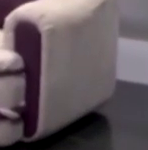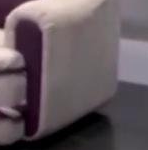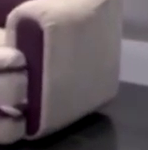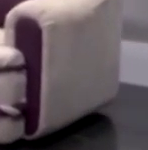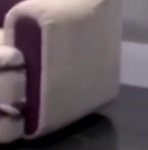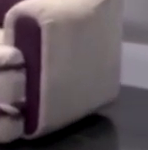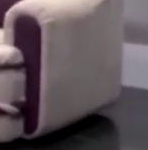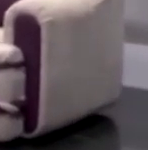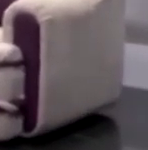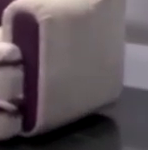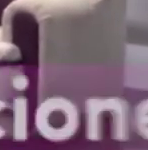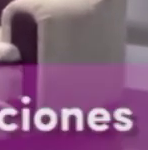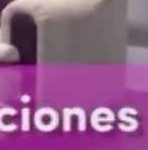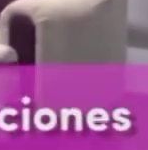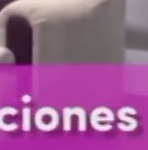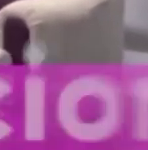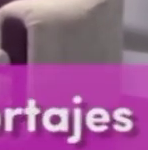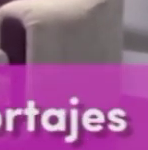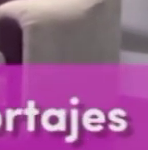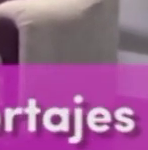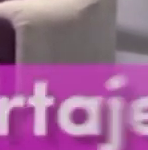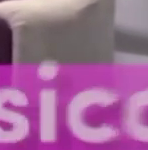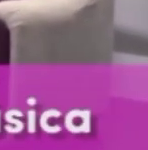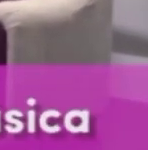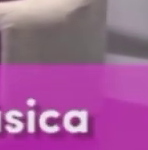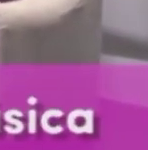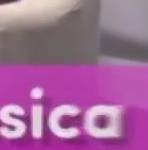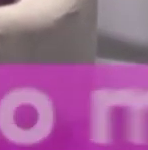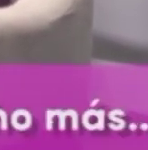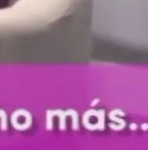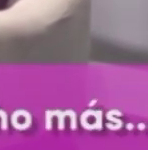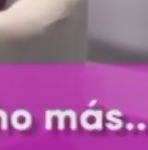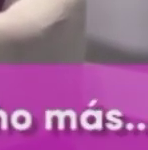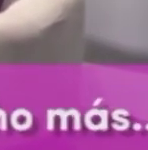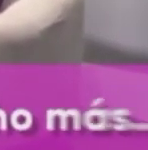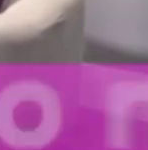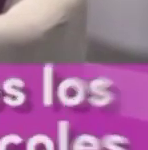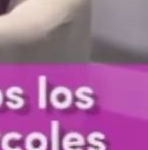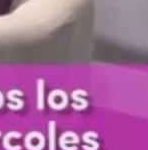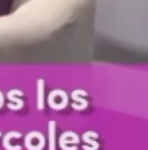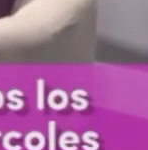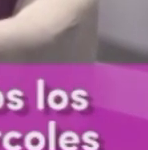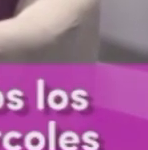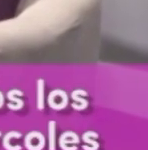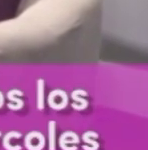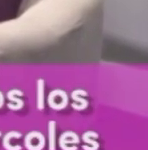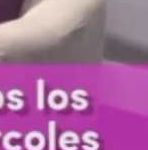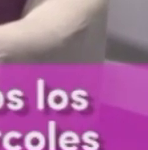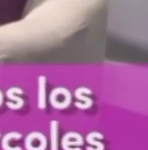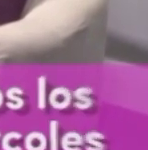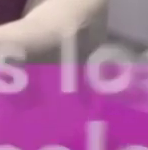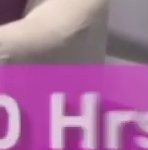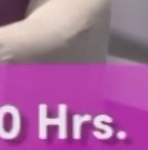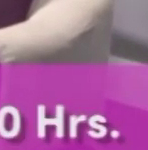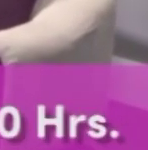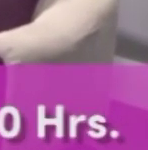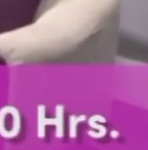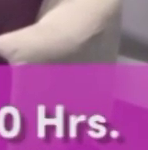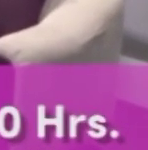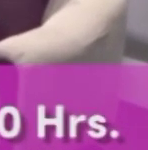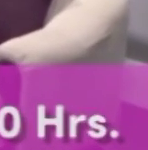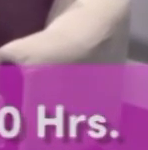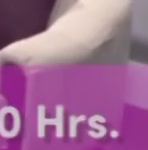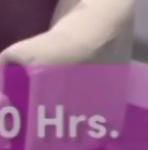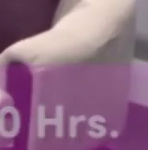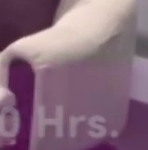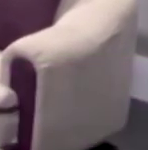Buenas tardes, Tlaxcala te presenta secciones, reportajes, música y mucho más. Ahora te esperamos todos los miércoles en punto de